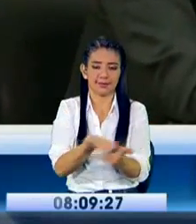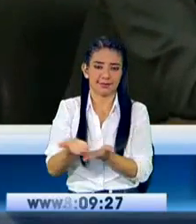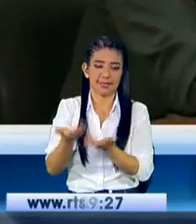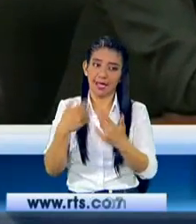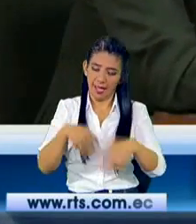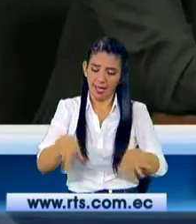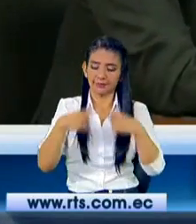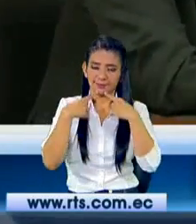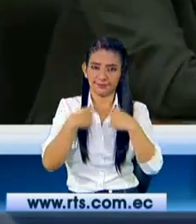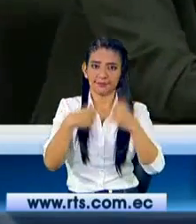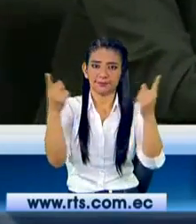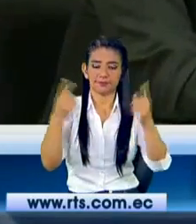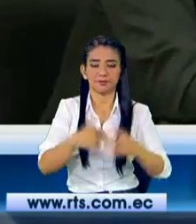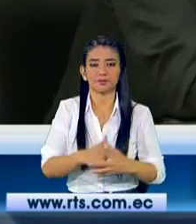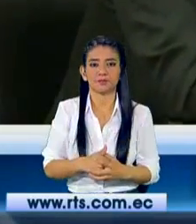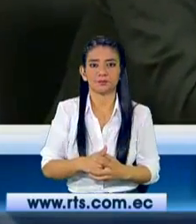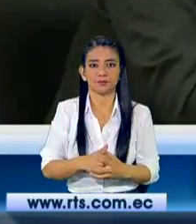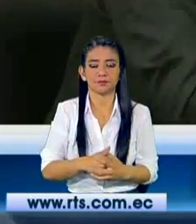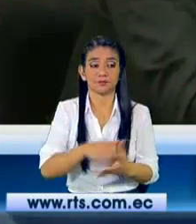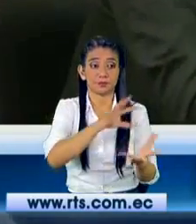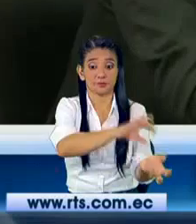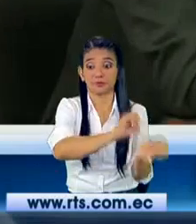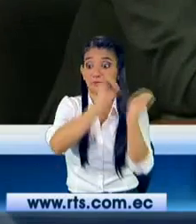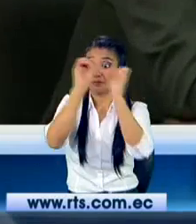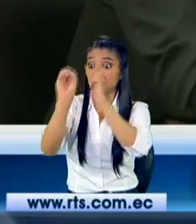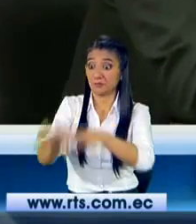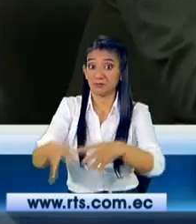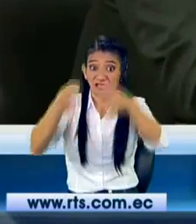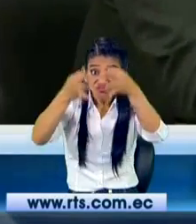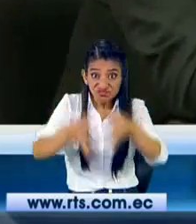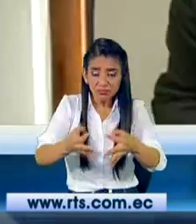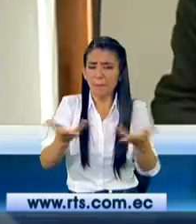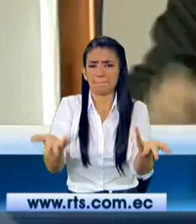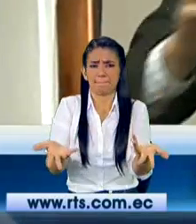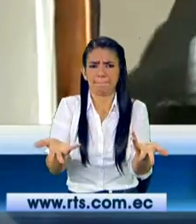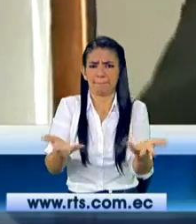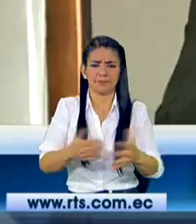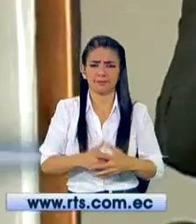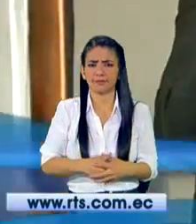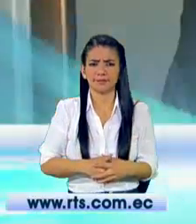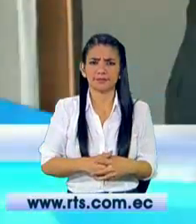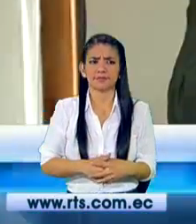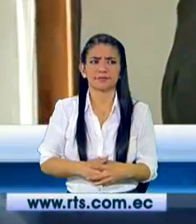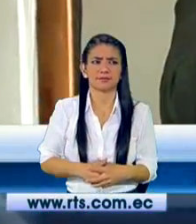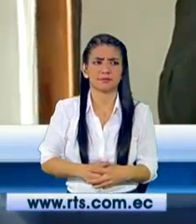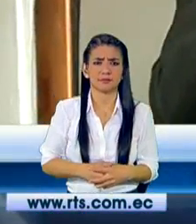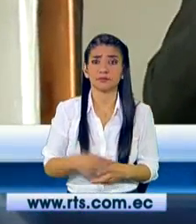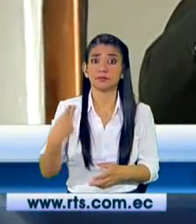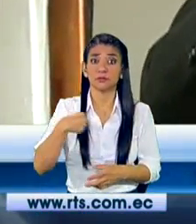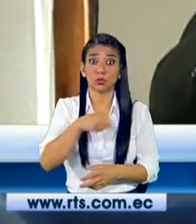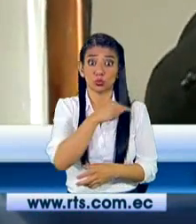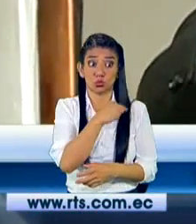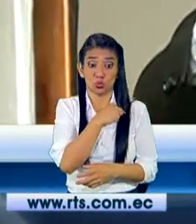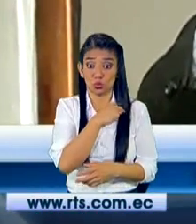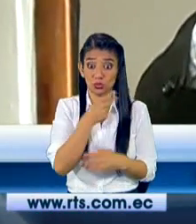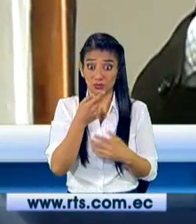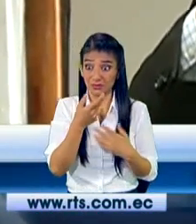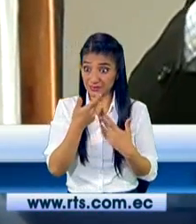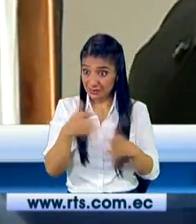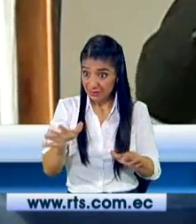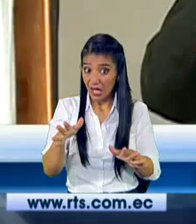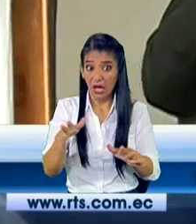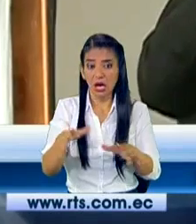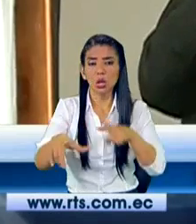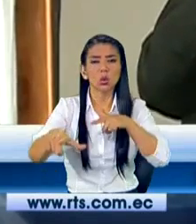de las normas. No hemos revelado la ubicación de ese lugar. ¿Por qué? Porque todavía no está definido. hasta que no sea